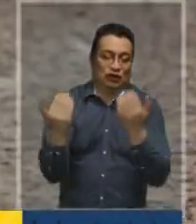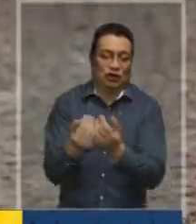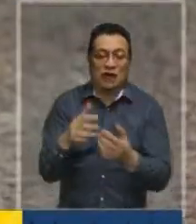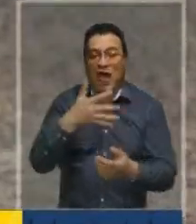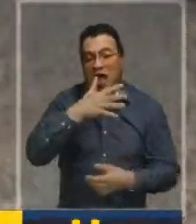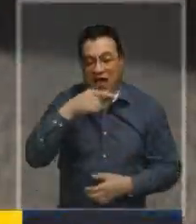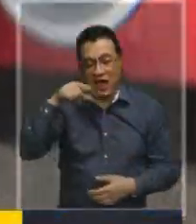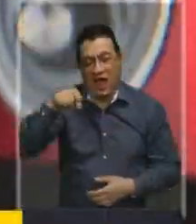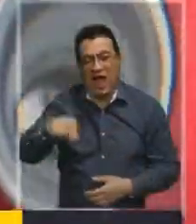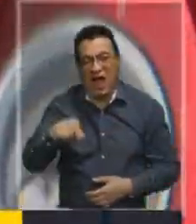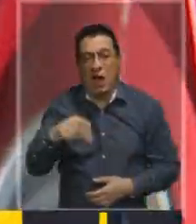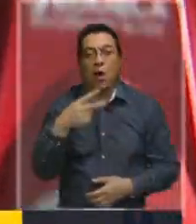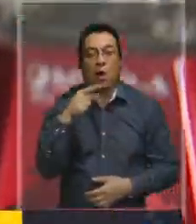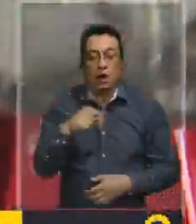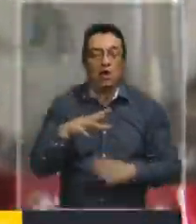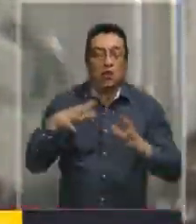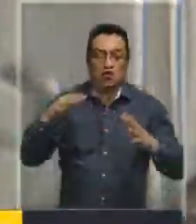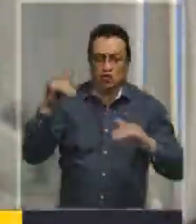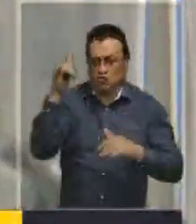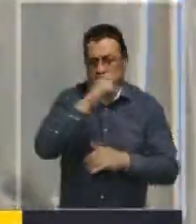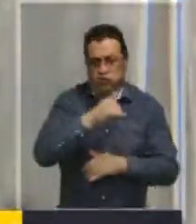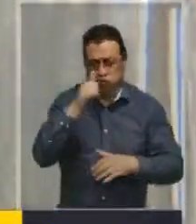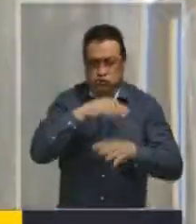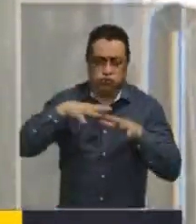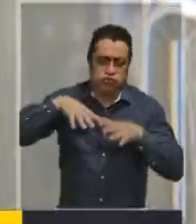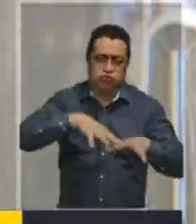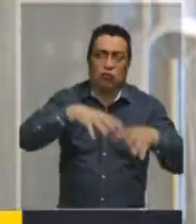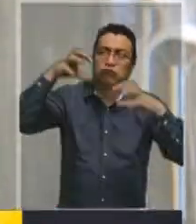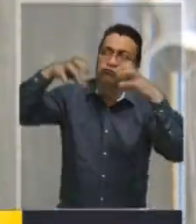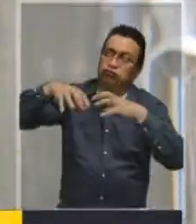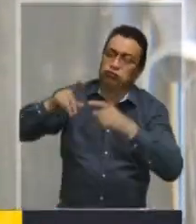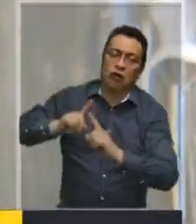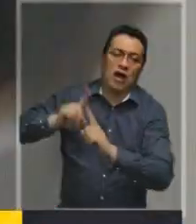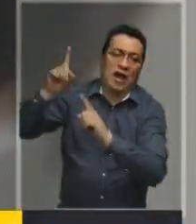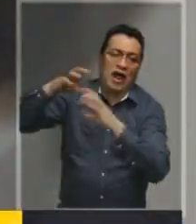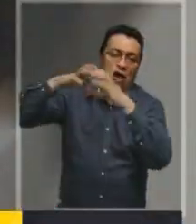aguas que se están viendo en alta turbidez respecto a las lluvias convectivas en la alta cordillera, Ramón.